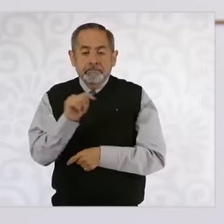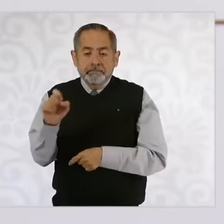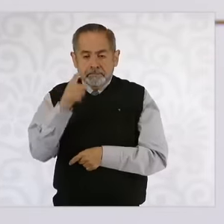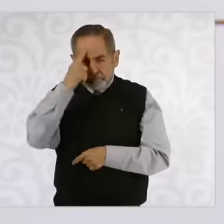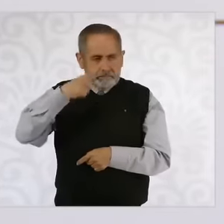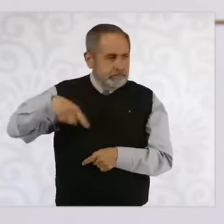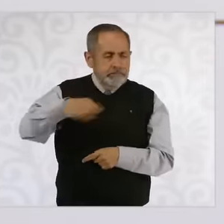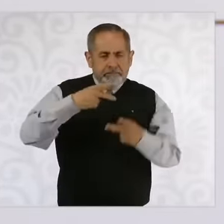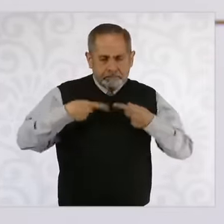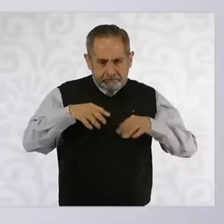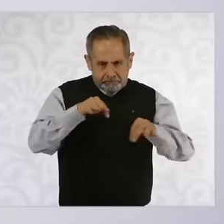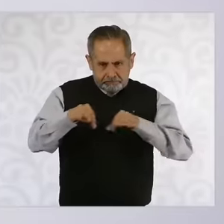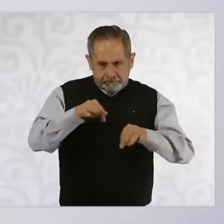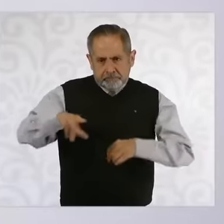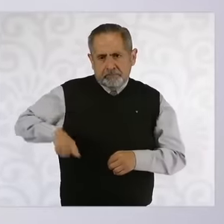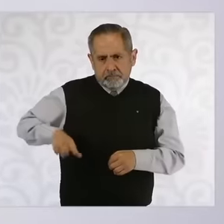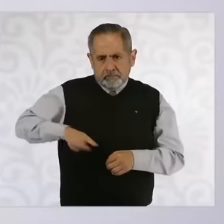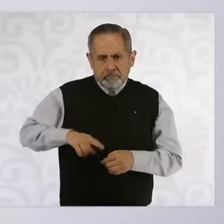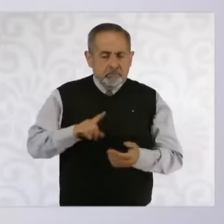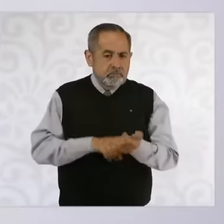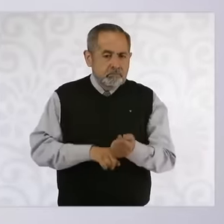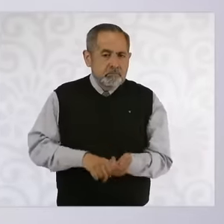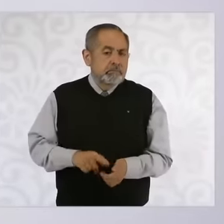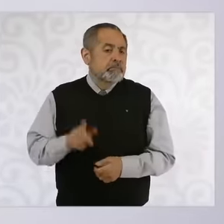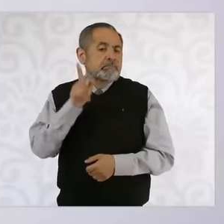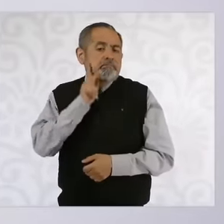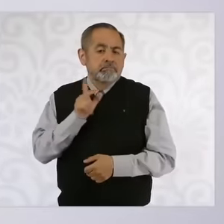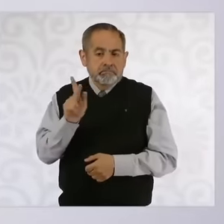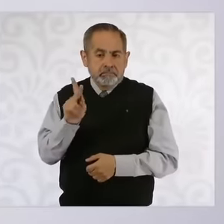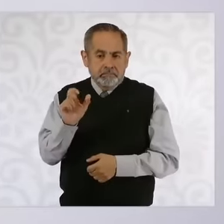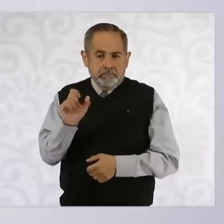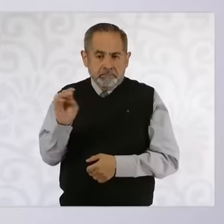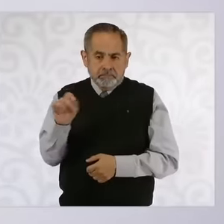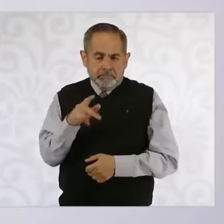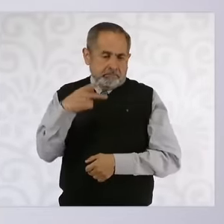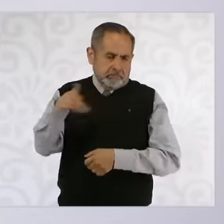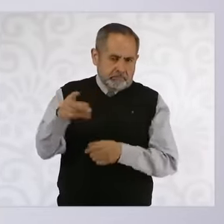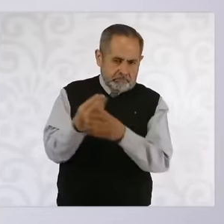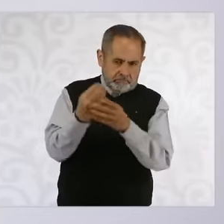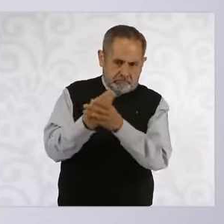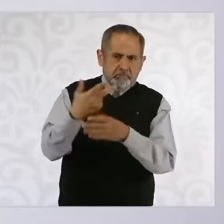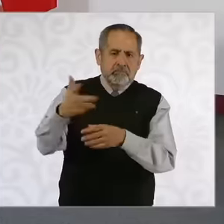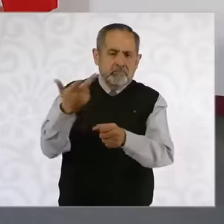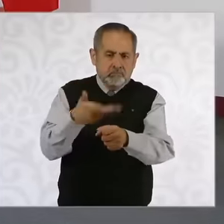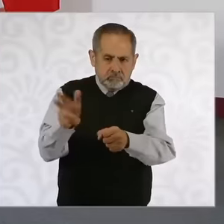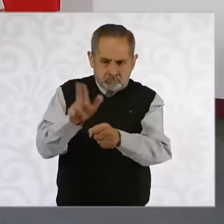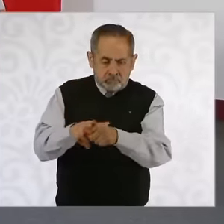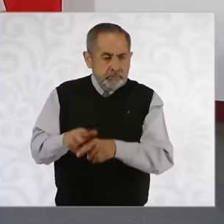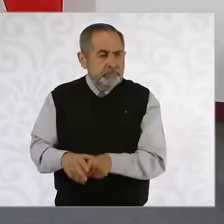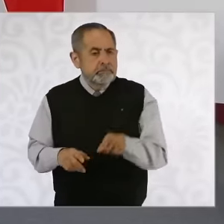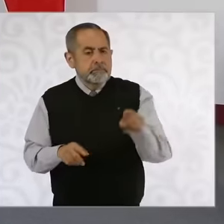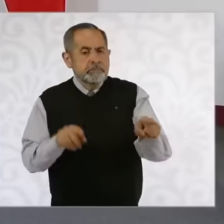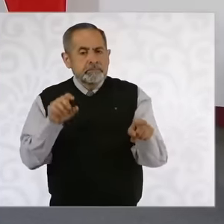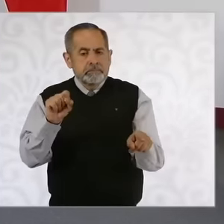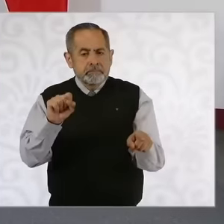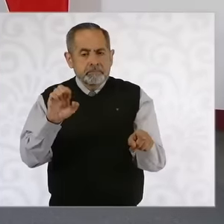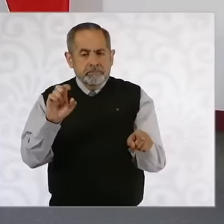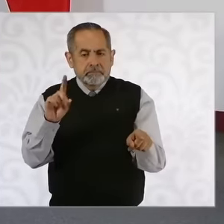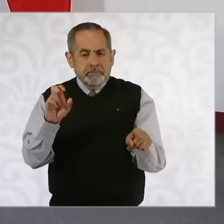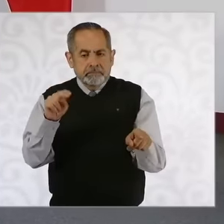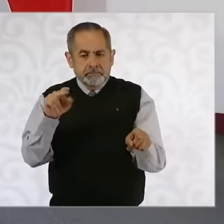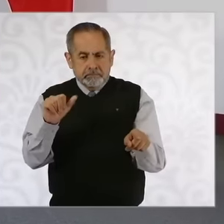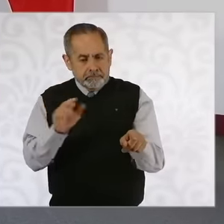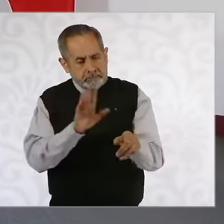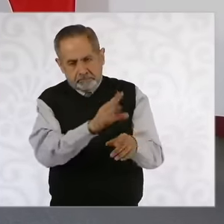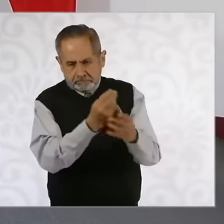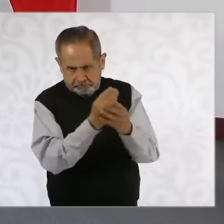del Estado. Pemex tiene su propio sistema de salud, la Secretaría de la Defensa, la Secretaría de la